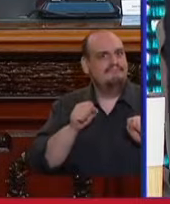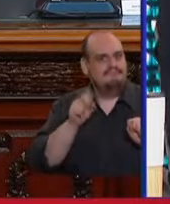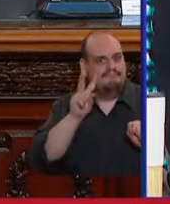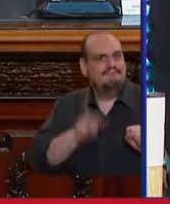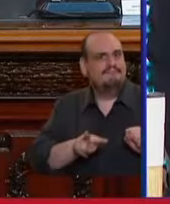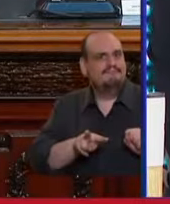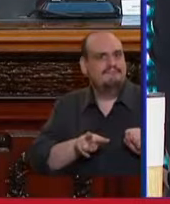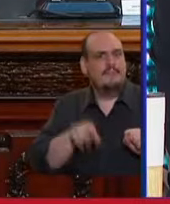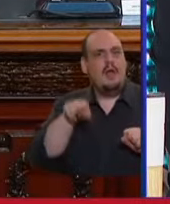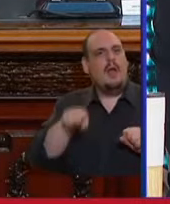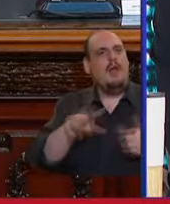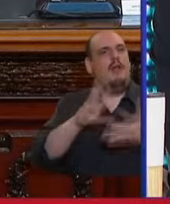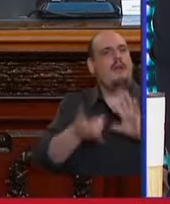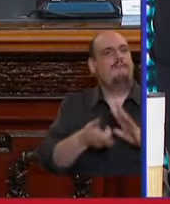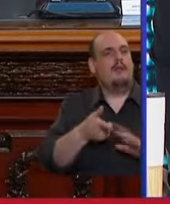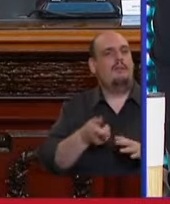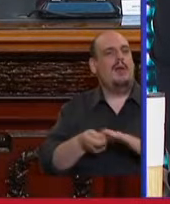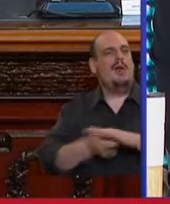PRO?